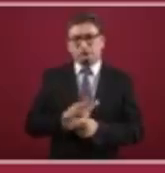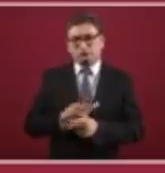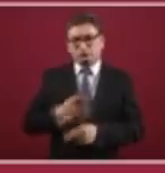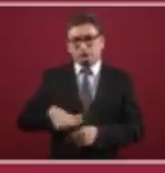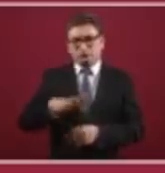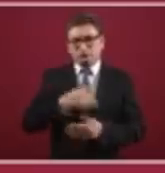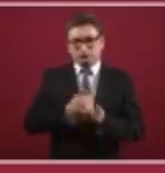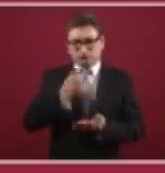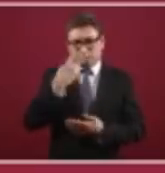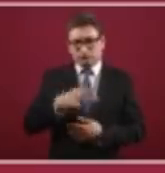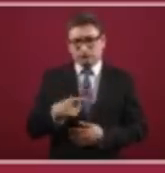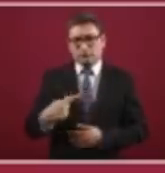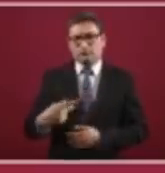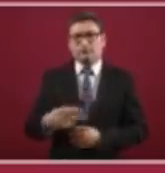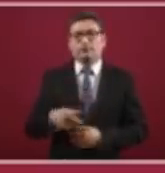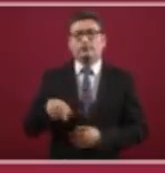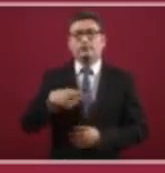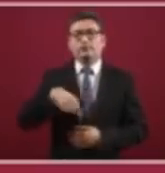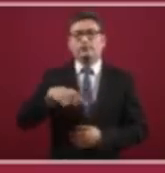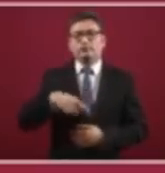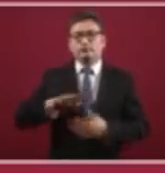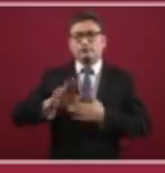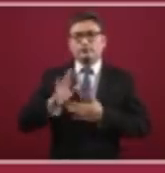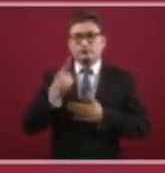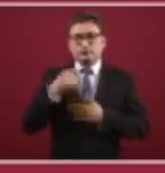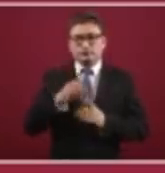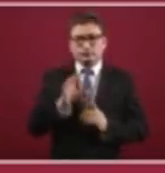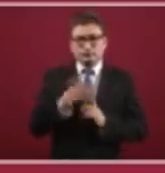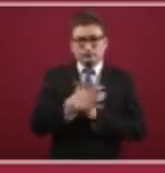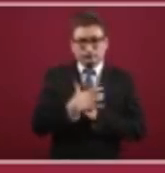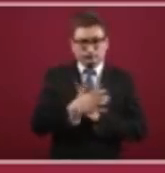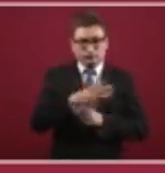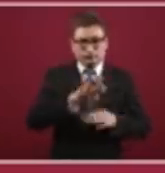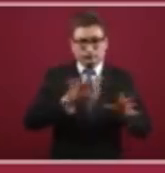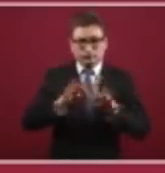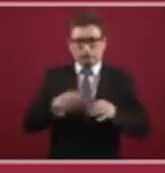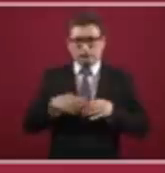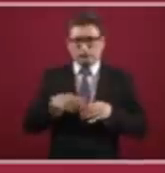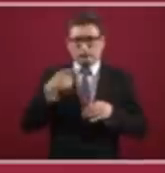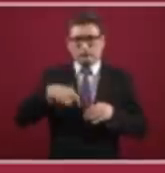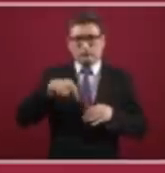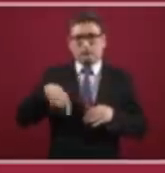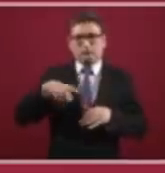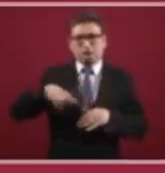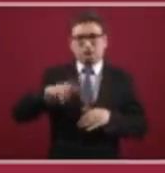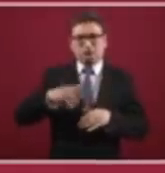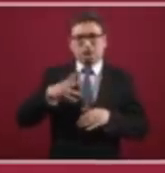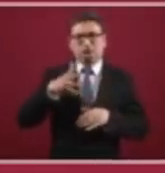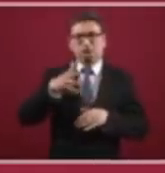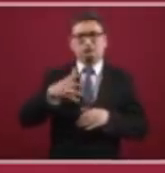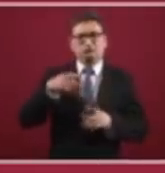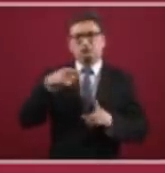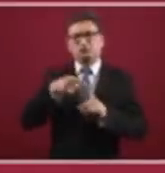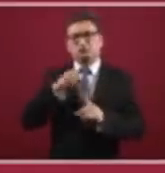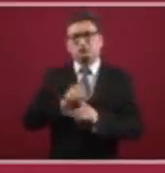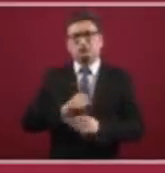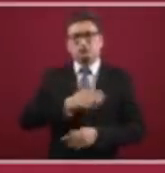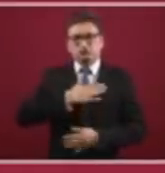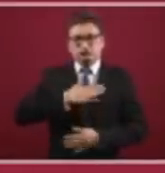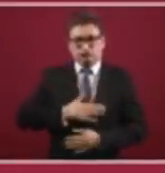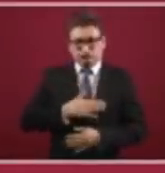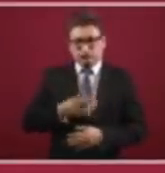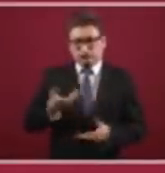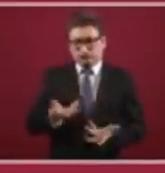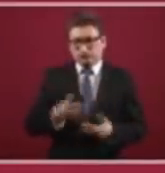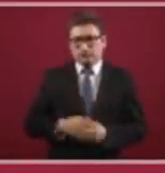compromiso para avanzar en la creación de una comisión presidencial por la verdad y la justicia esto nos llevó a que el